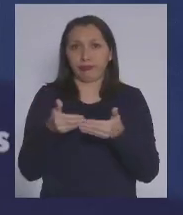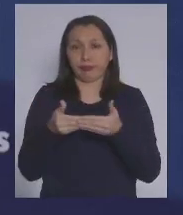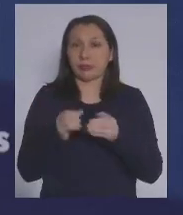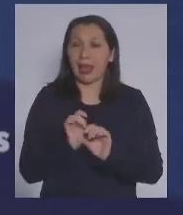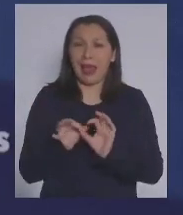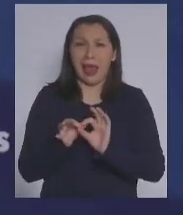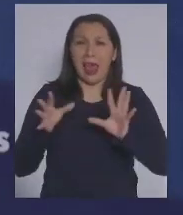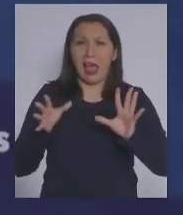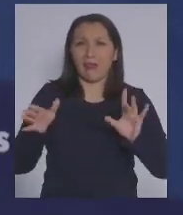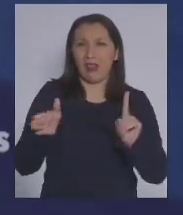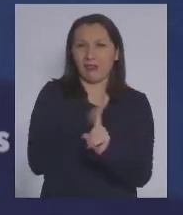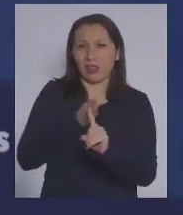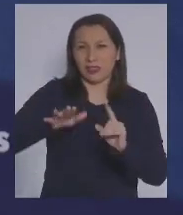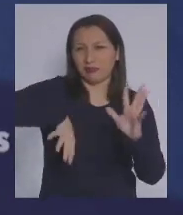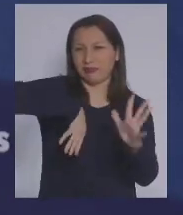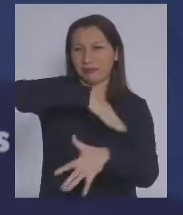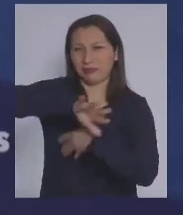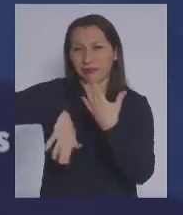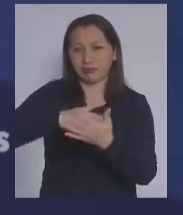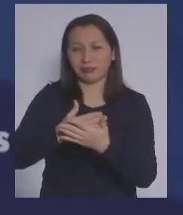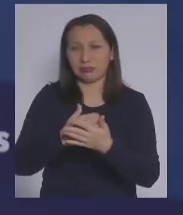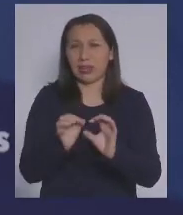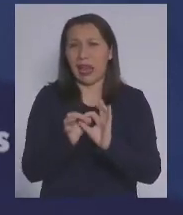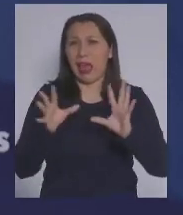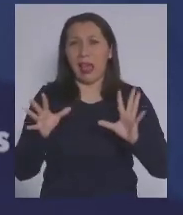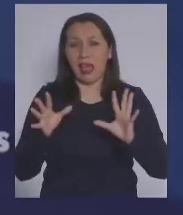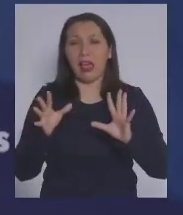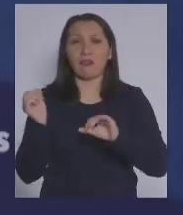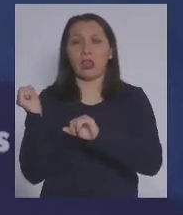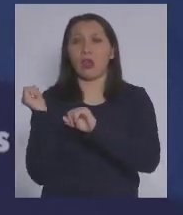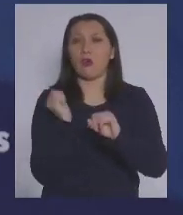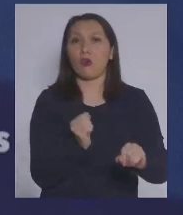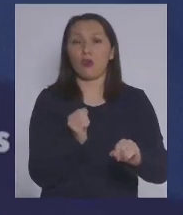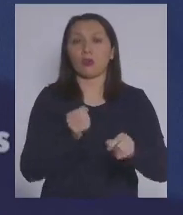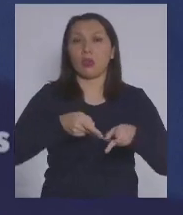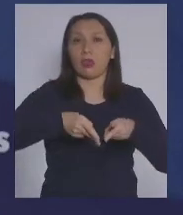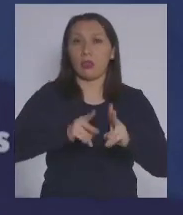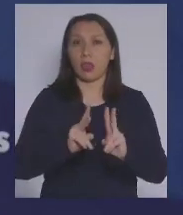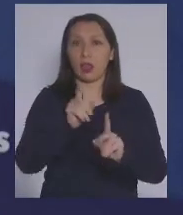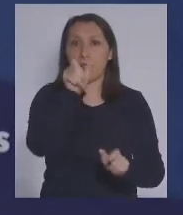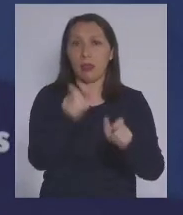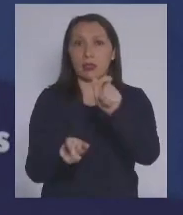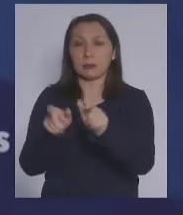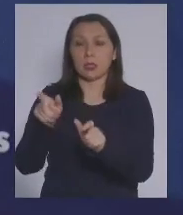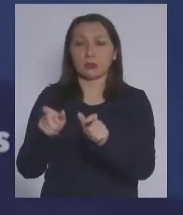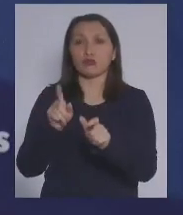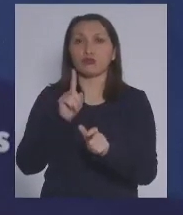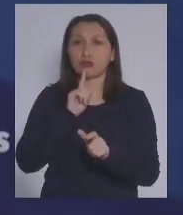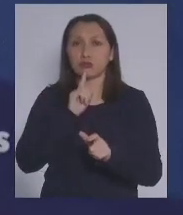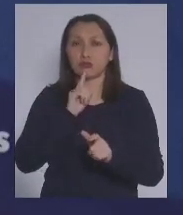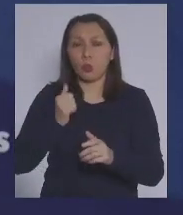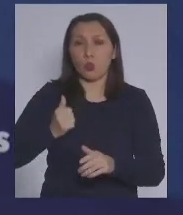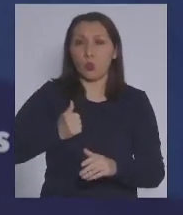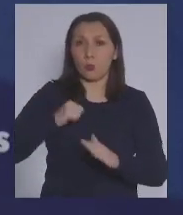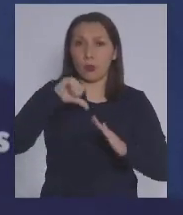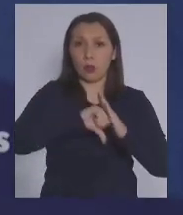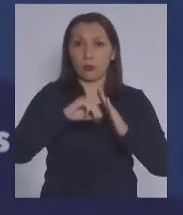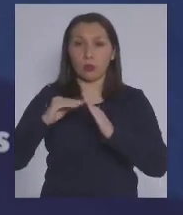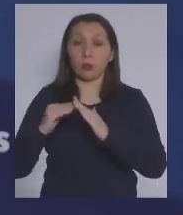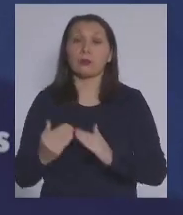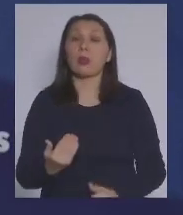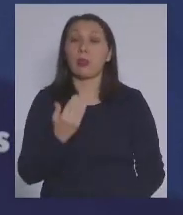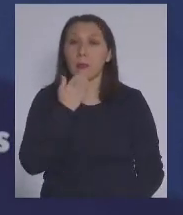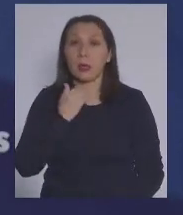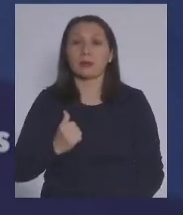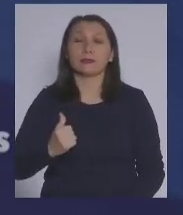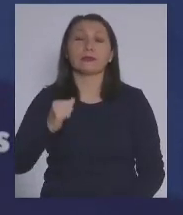grave de violencia de violencia de atentado contra los derechos de las personas que están en cuarentena afecta